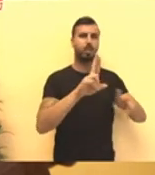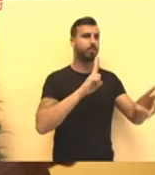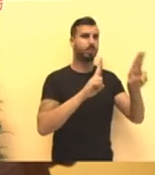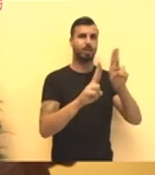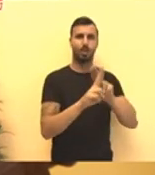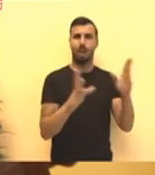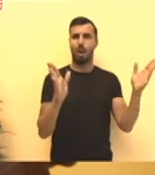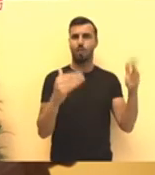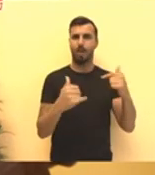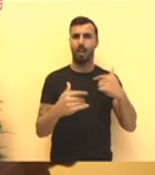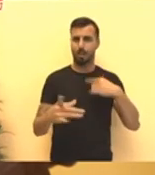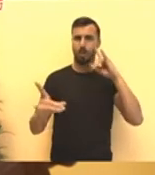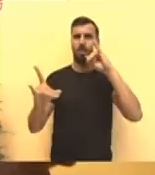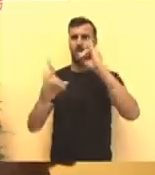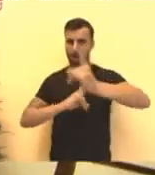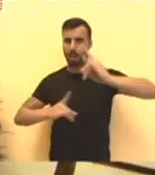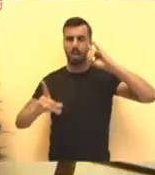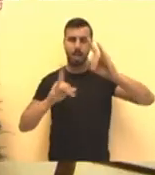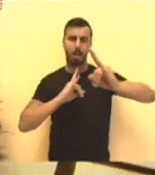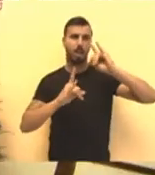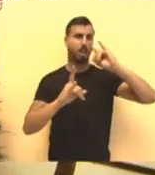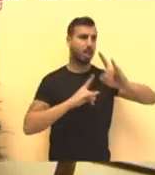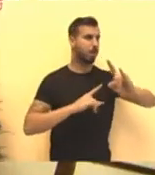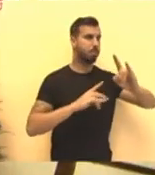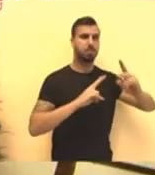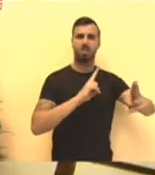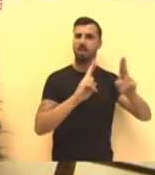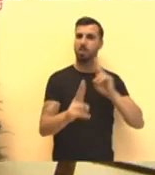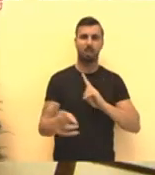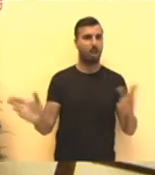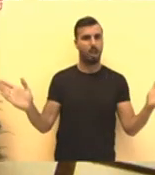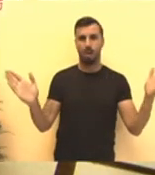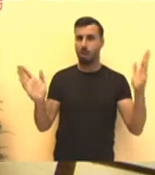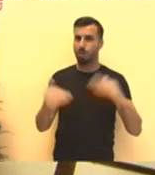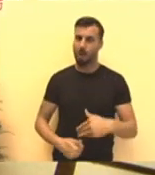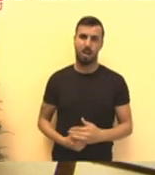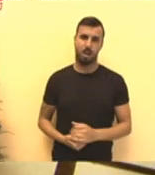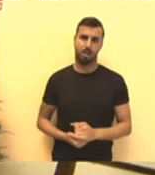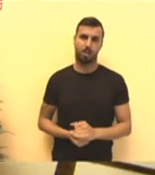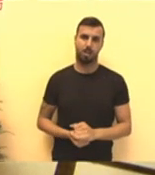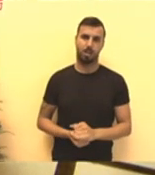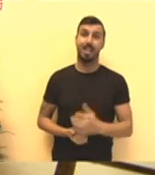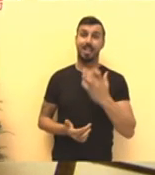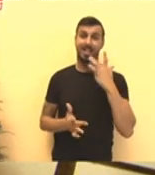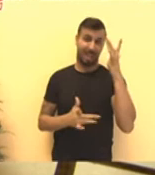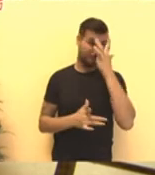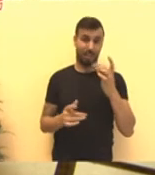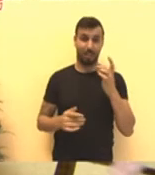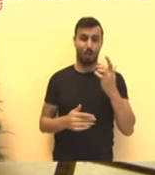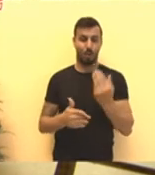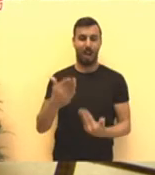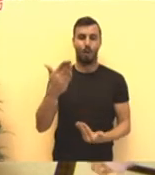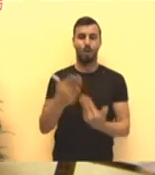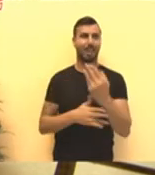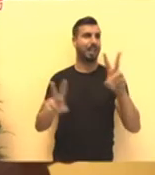Y yo llamé una por una a todas las asociaciones y pasó eso. Yo creo que si hubiésemos intentado hacer unas jornadas de perro verde, pues a lo